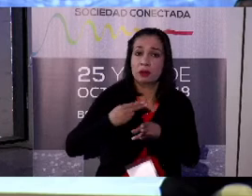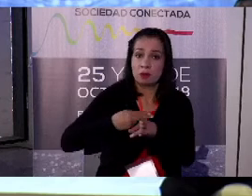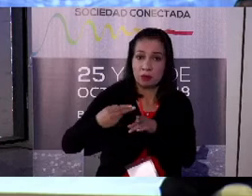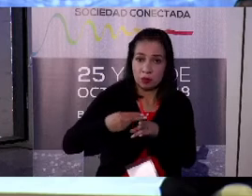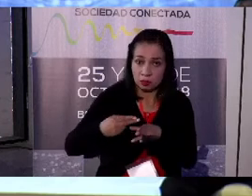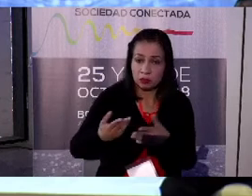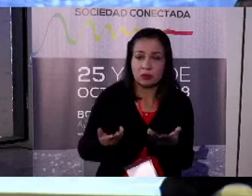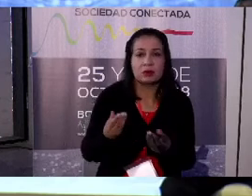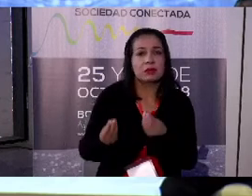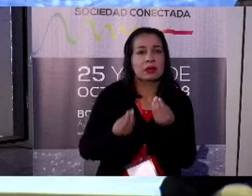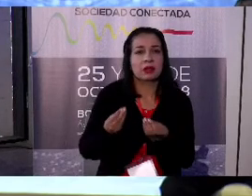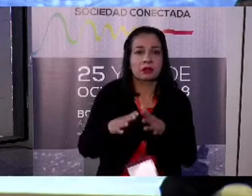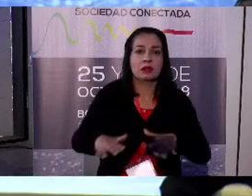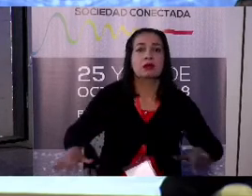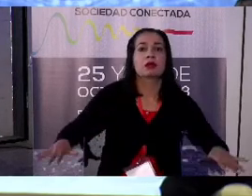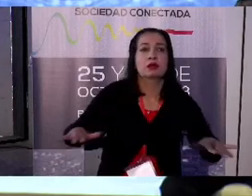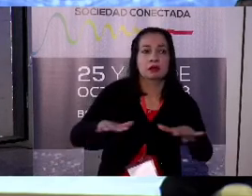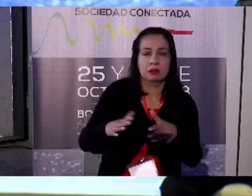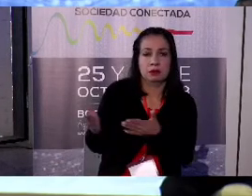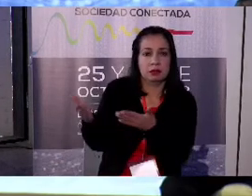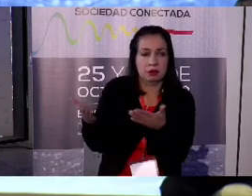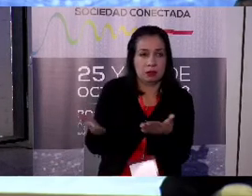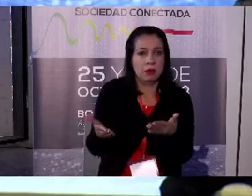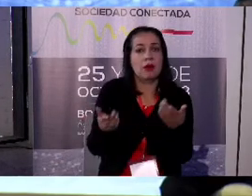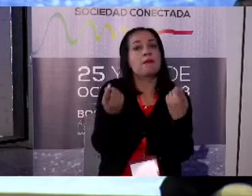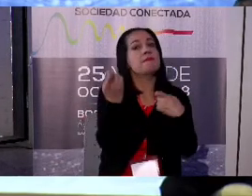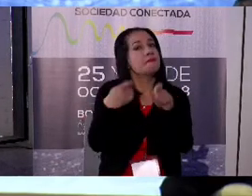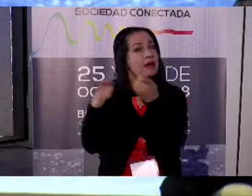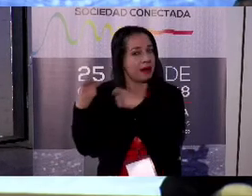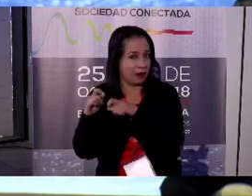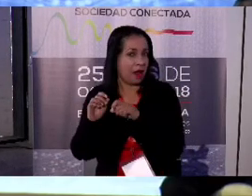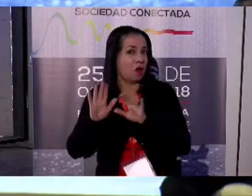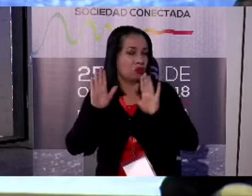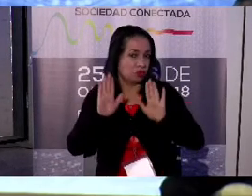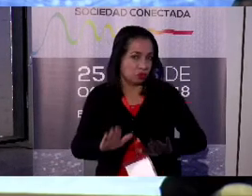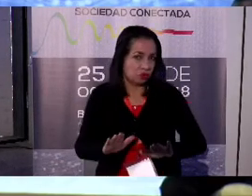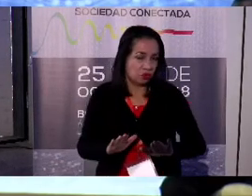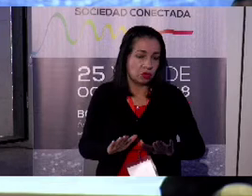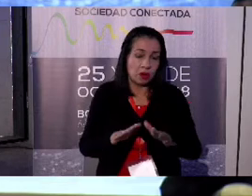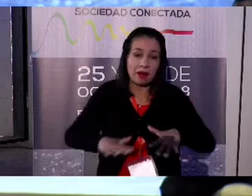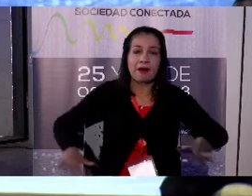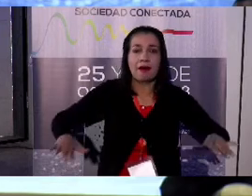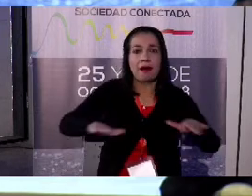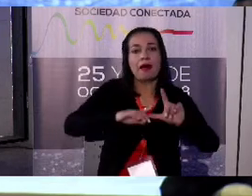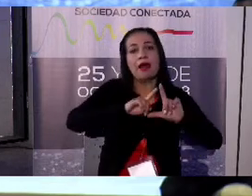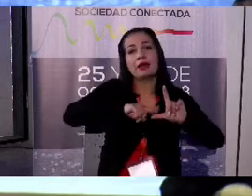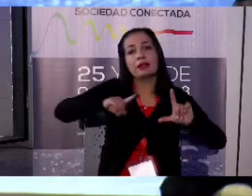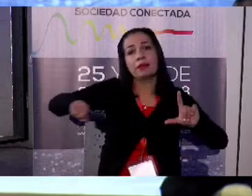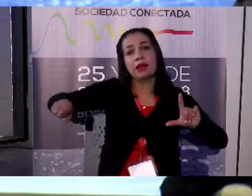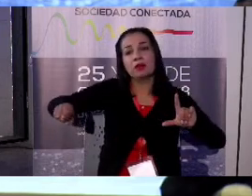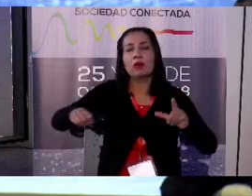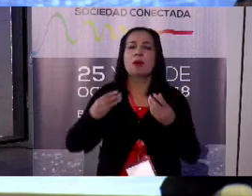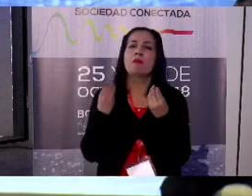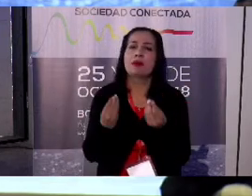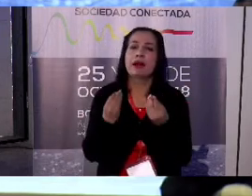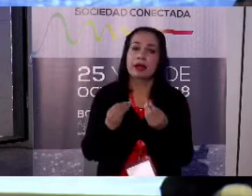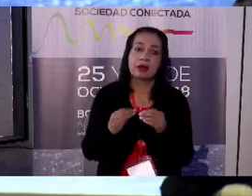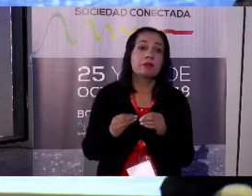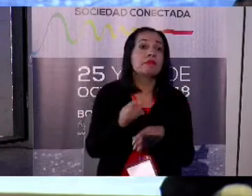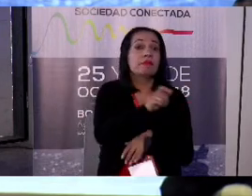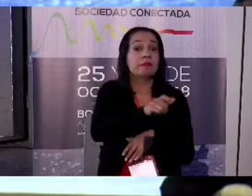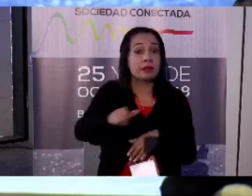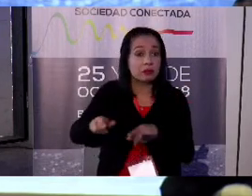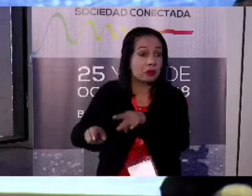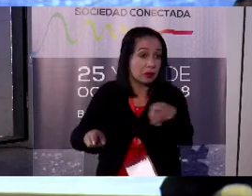disposición del del mercado este espectro para para permitir que que al final se le dé el beneficio al público en